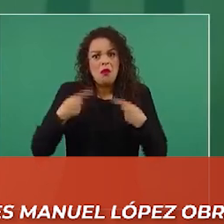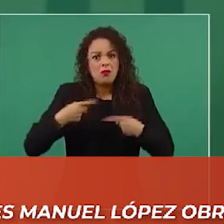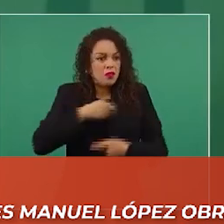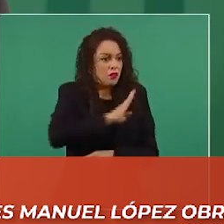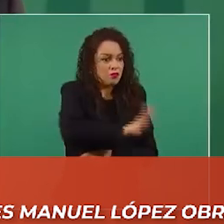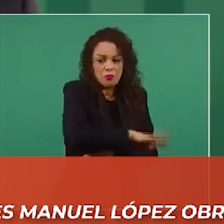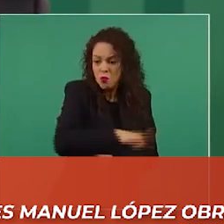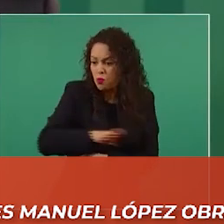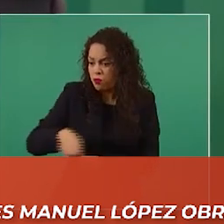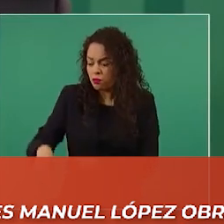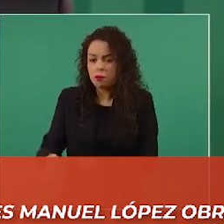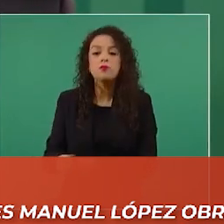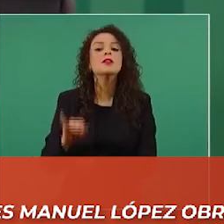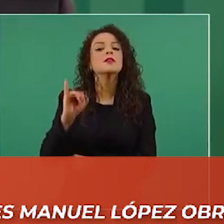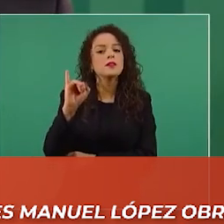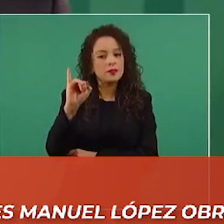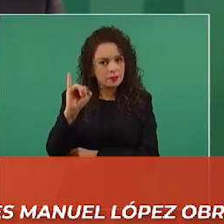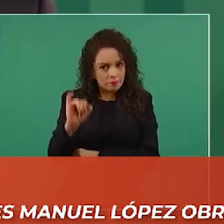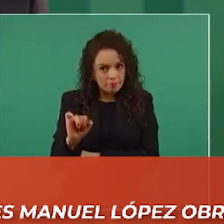nos duele.